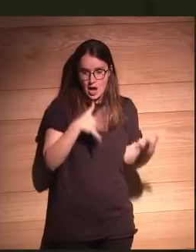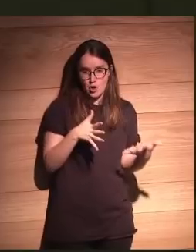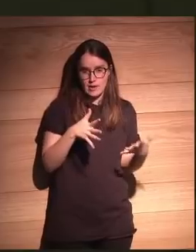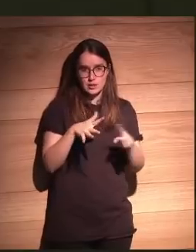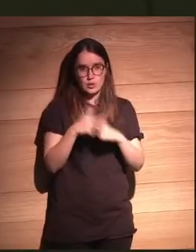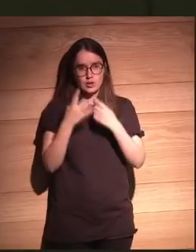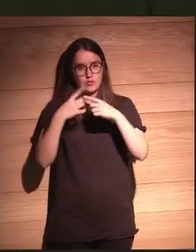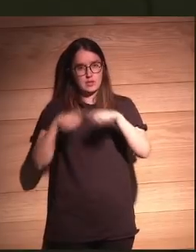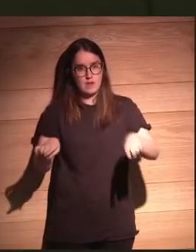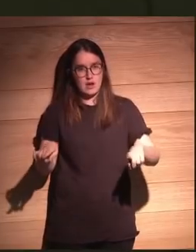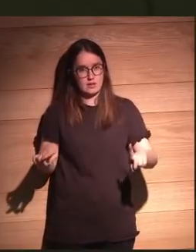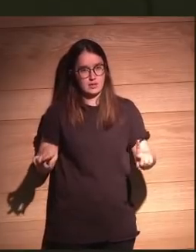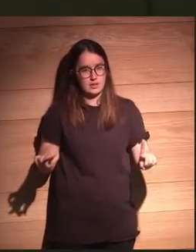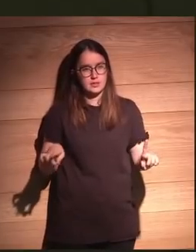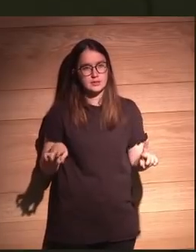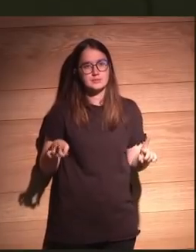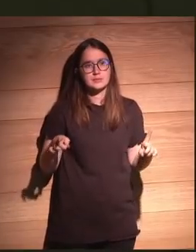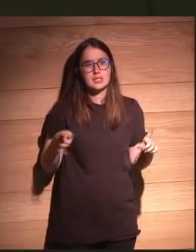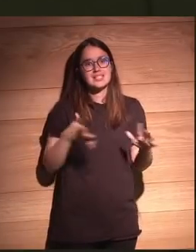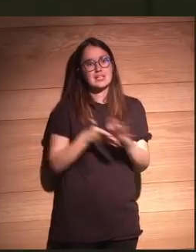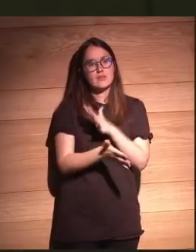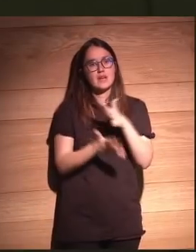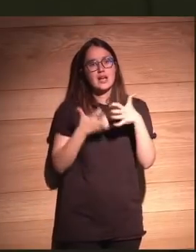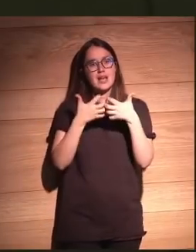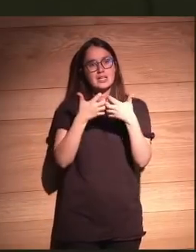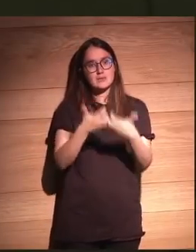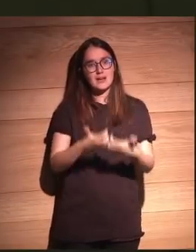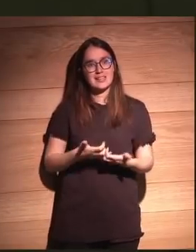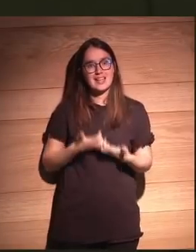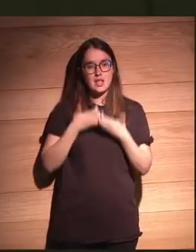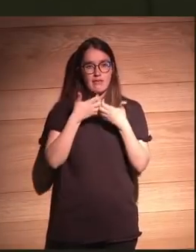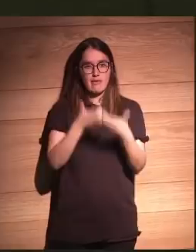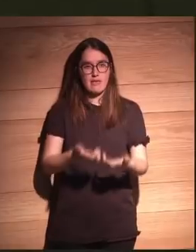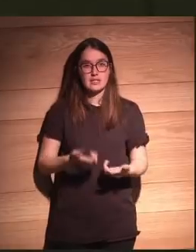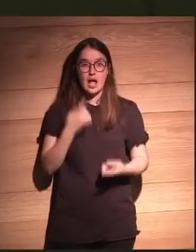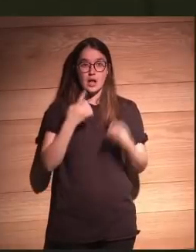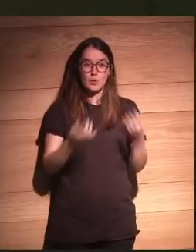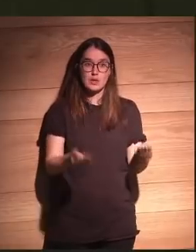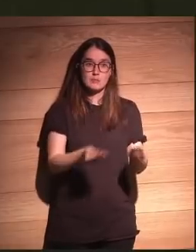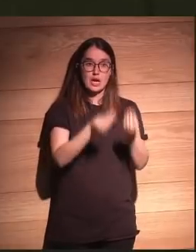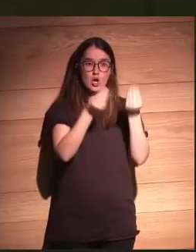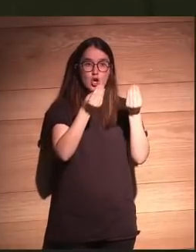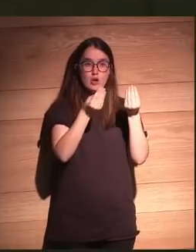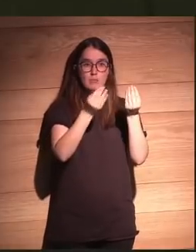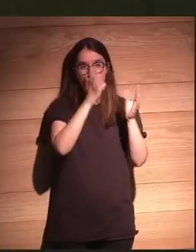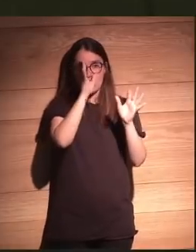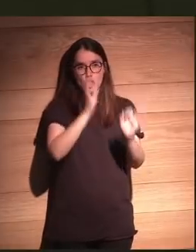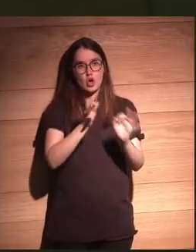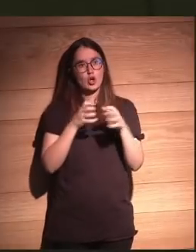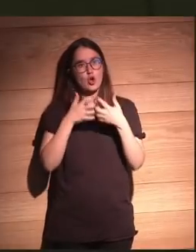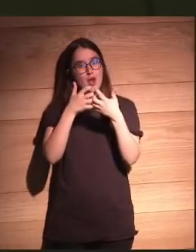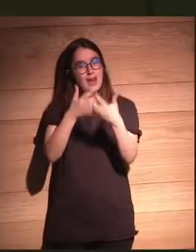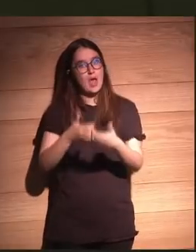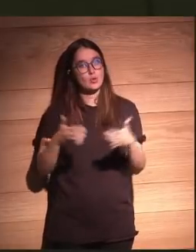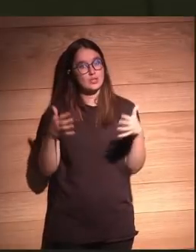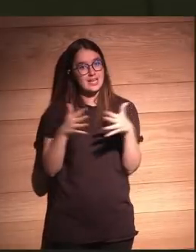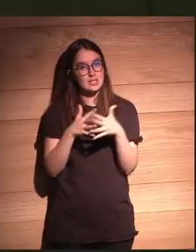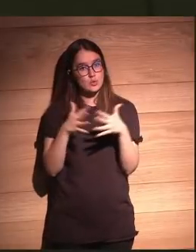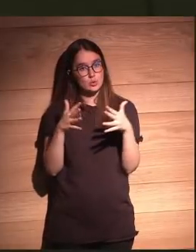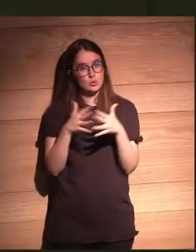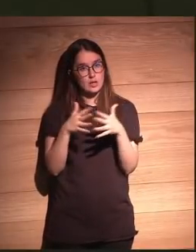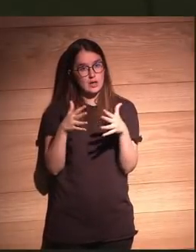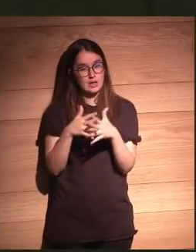otro punto distinto del que estábamos. Es decir, las batallas pues van mejorando algunas cosas, pero evidentemente la batalla estructural, que es la